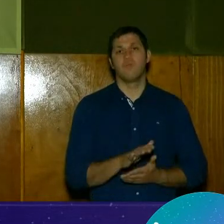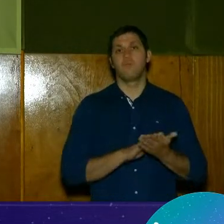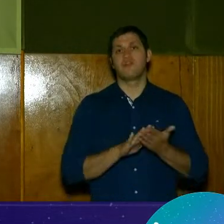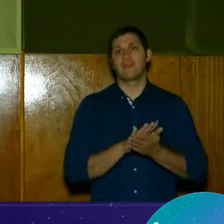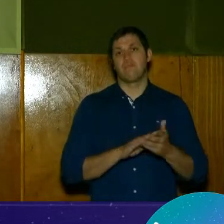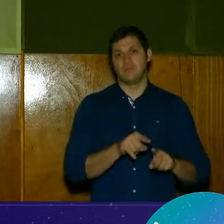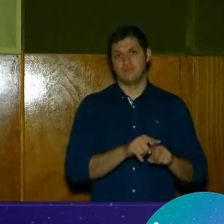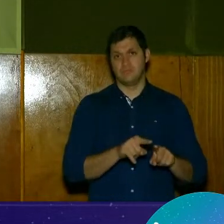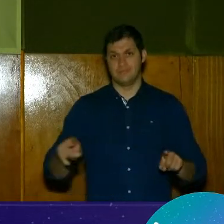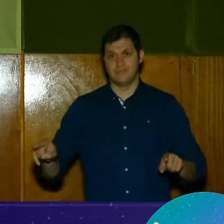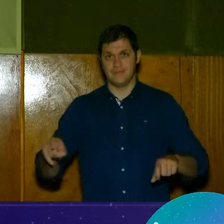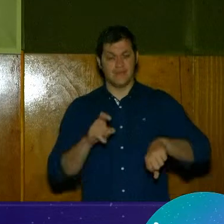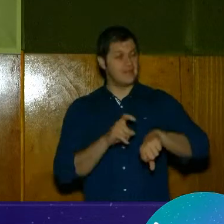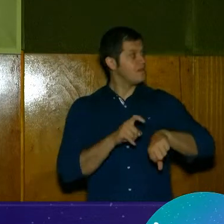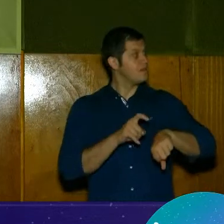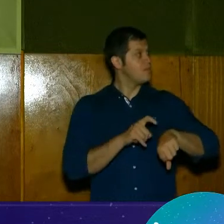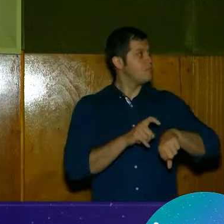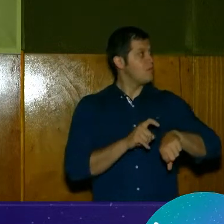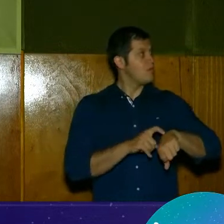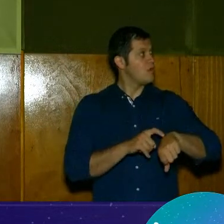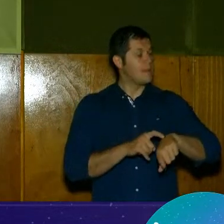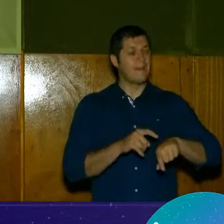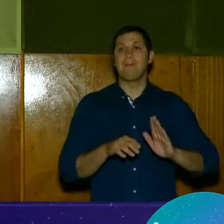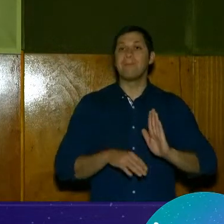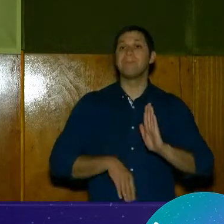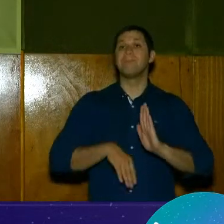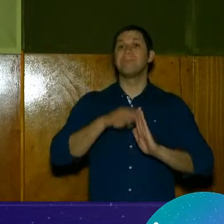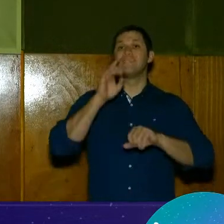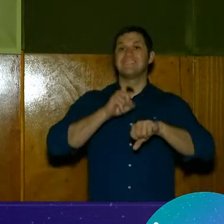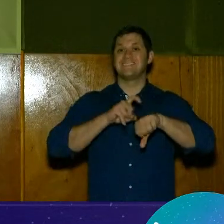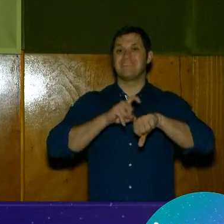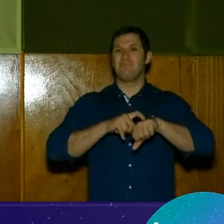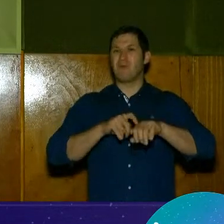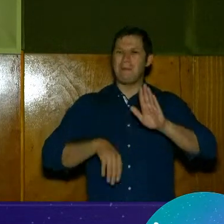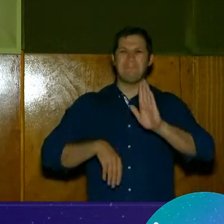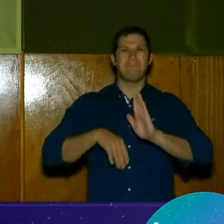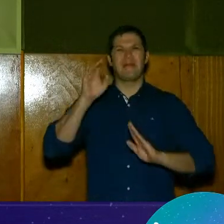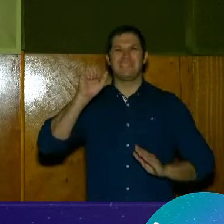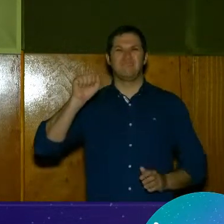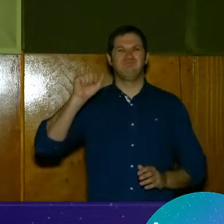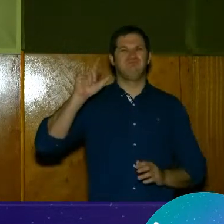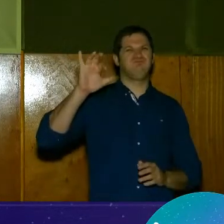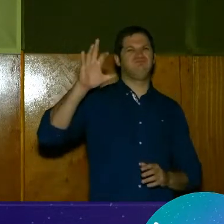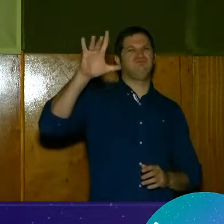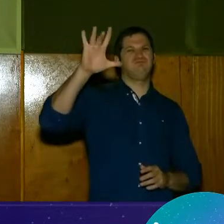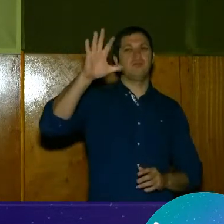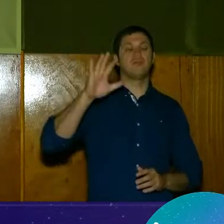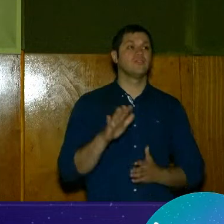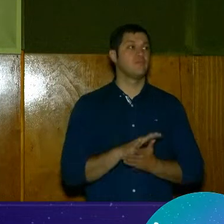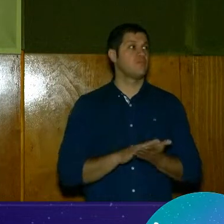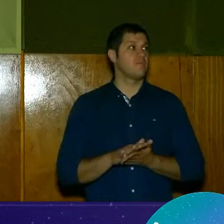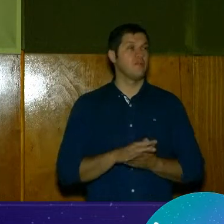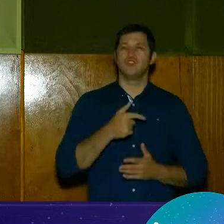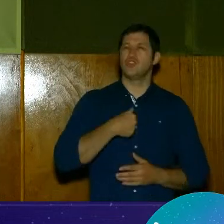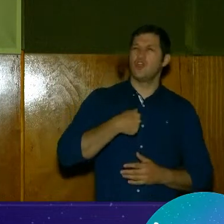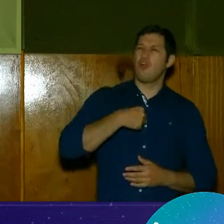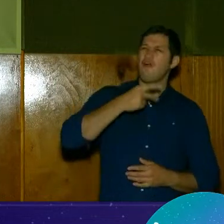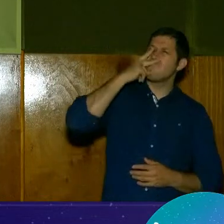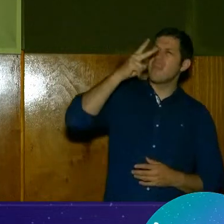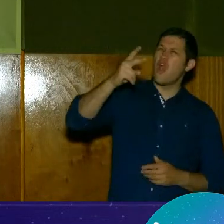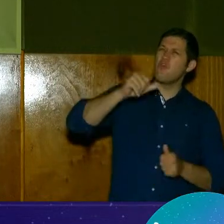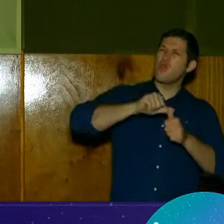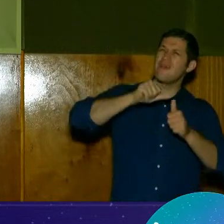relación como se ve acá si en el fondo no sé bien cuál es cuál pero por ejemplo si éste fuera